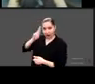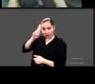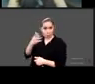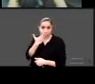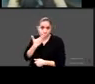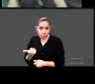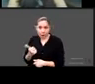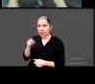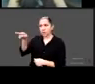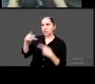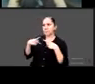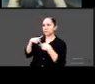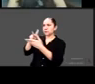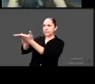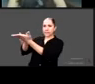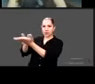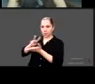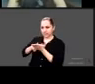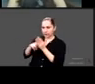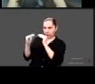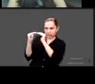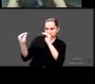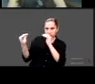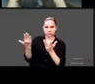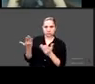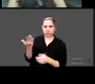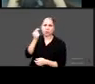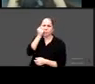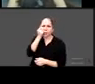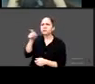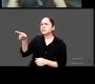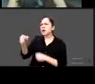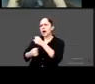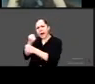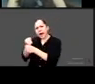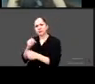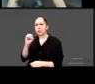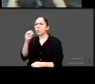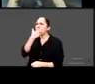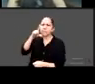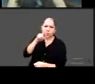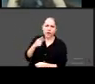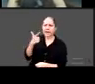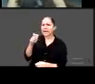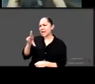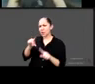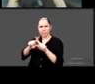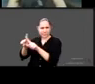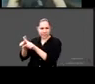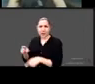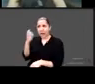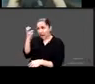de su edad, o condición, o género, de la libertad, de la igualdad y de la no discriminación,